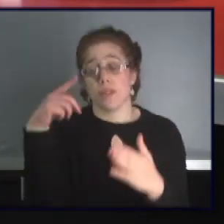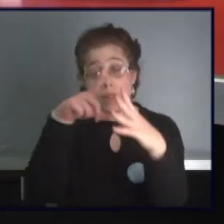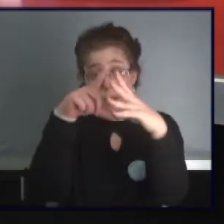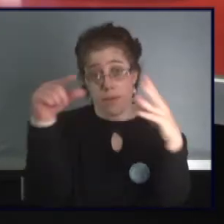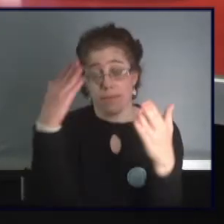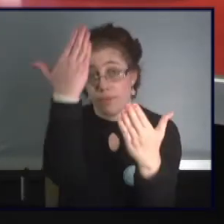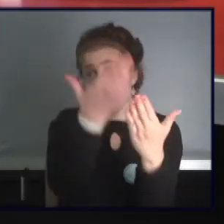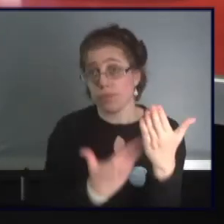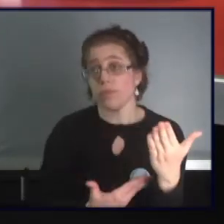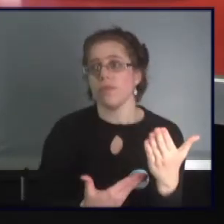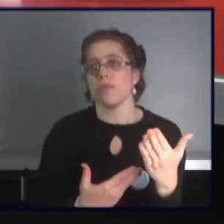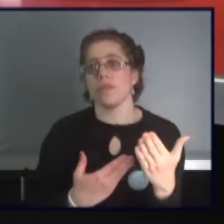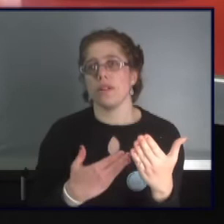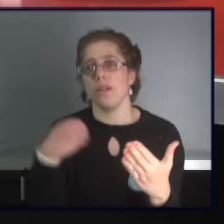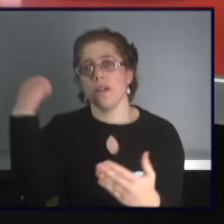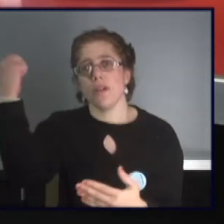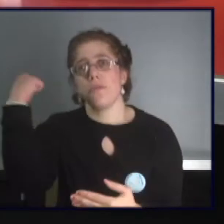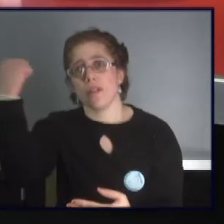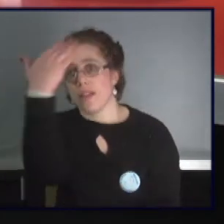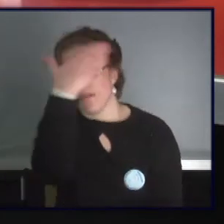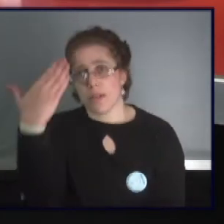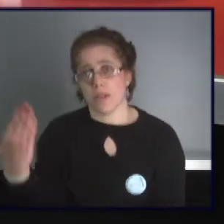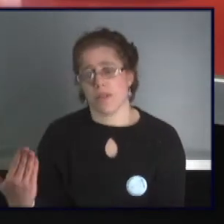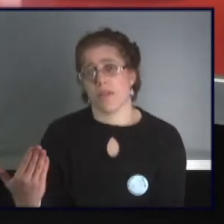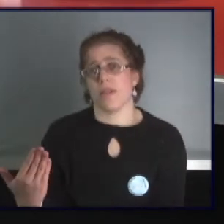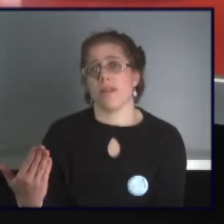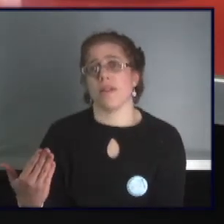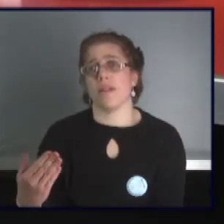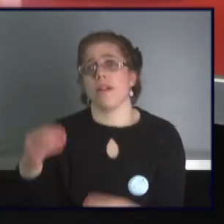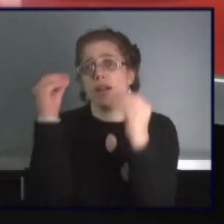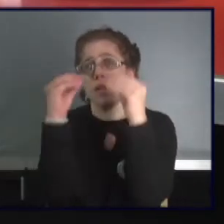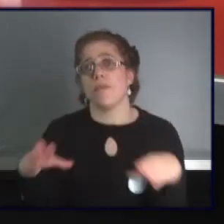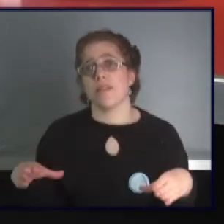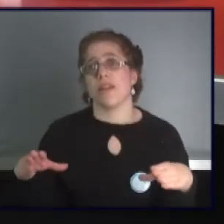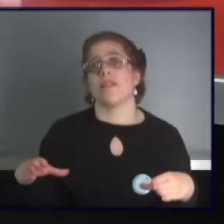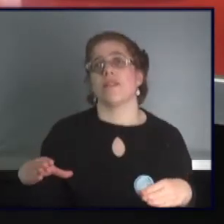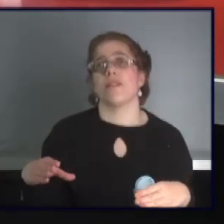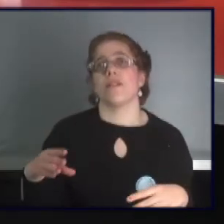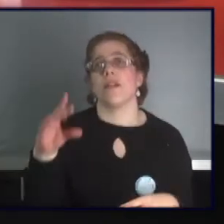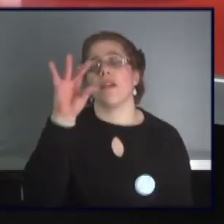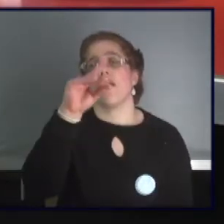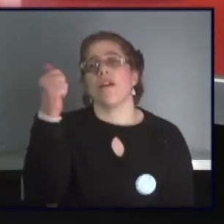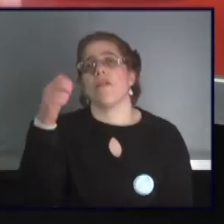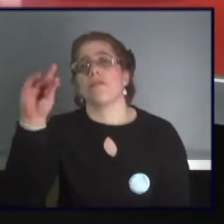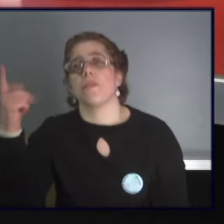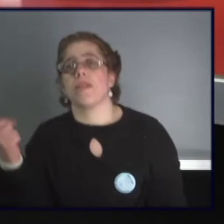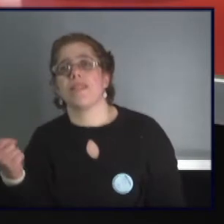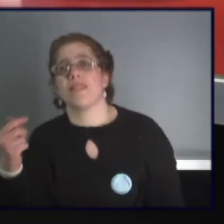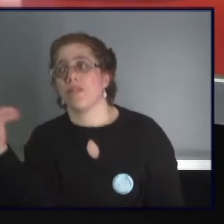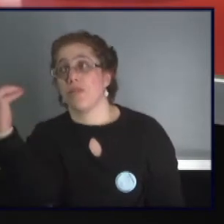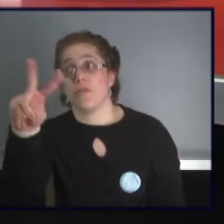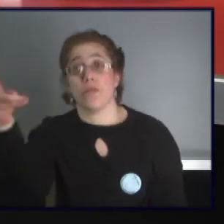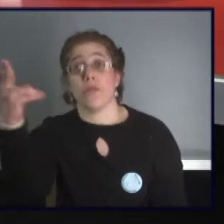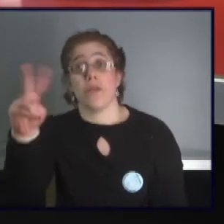hay importantes luchadores empezando por josé maría y por daniela cooper que son dos